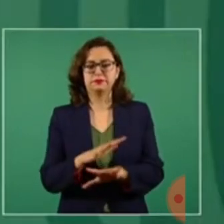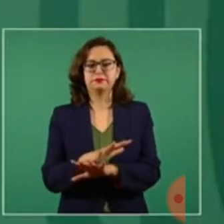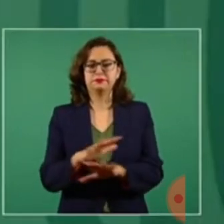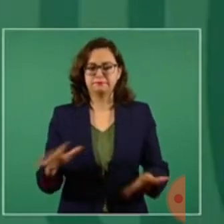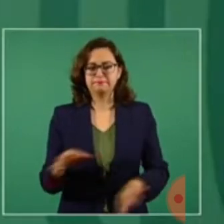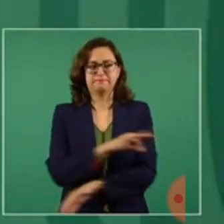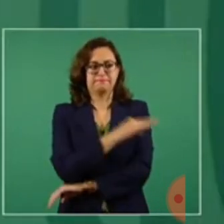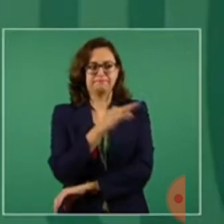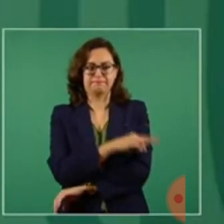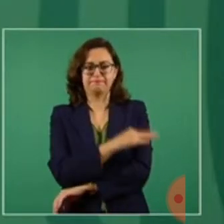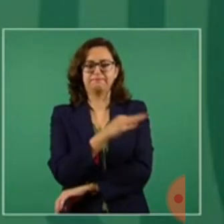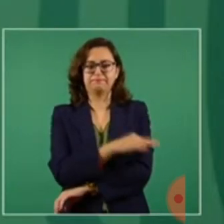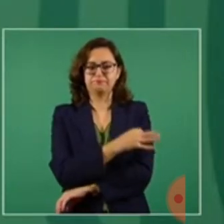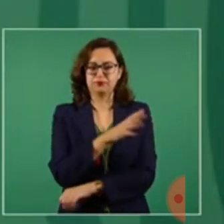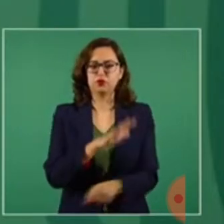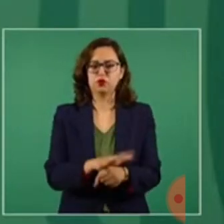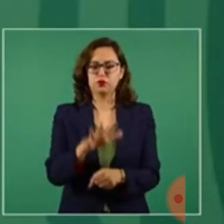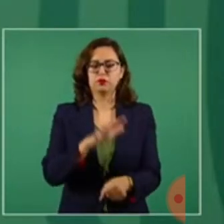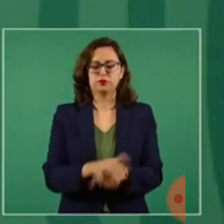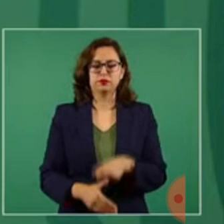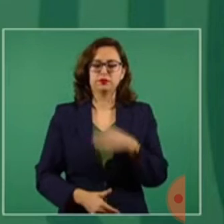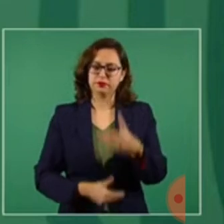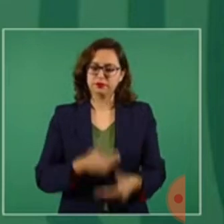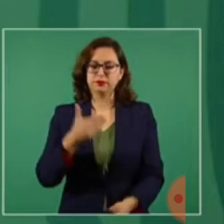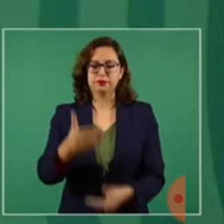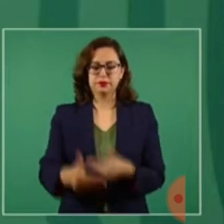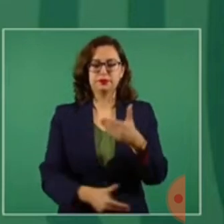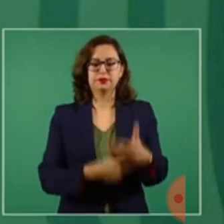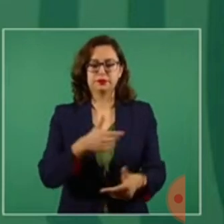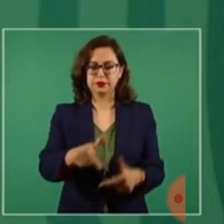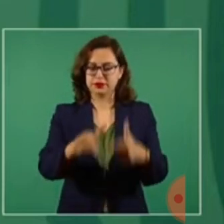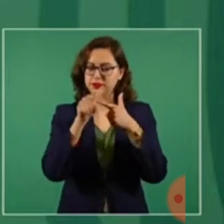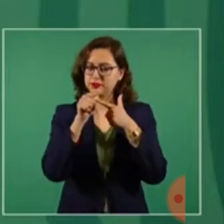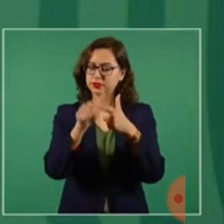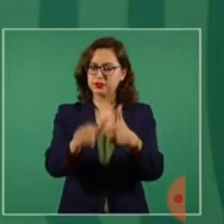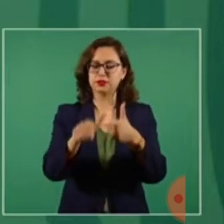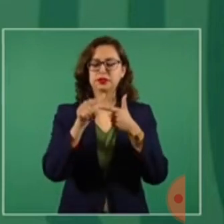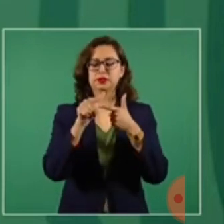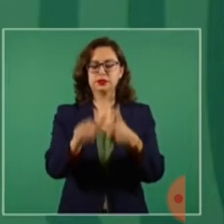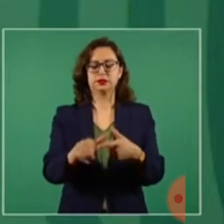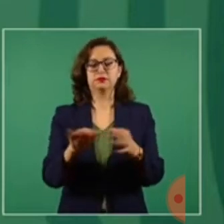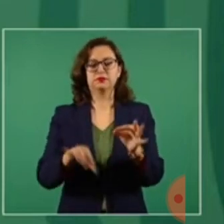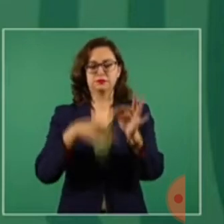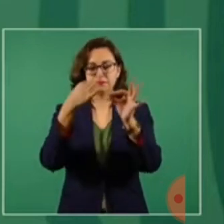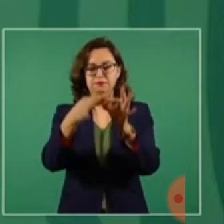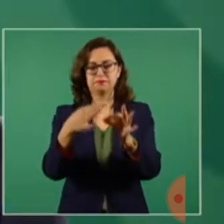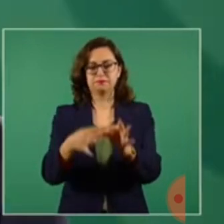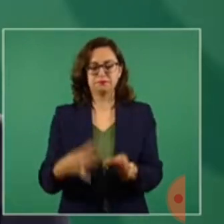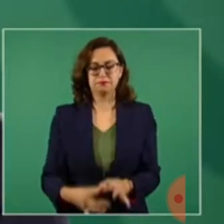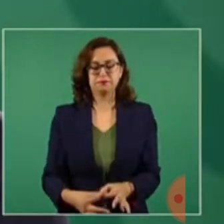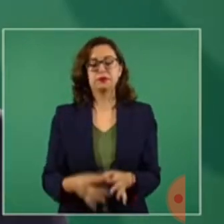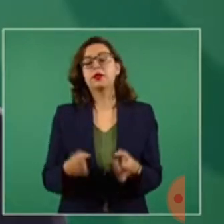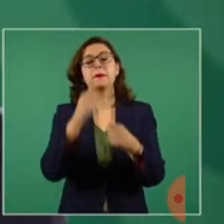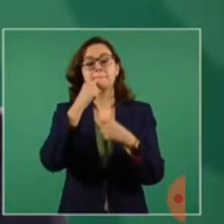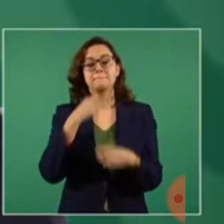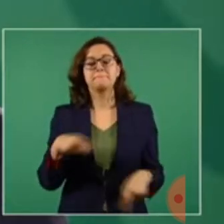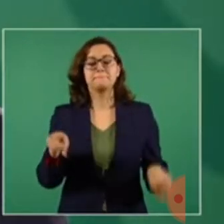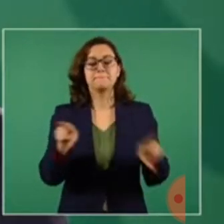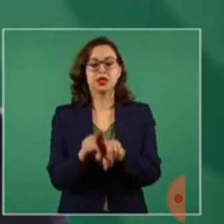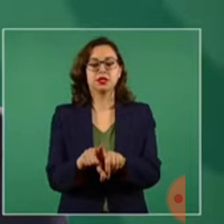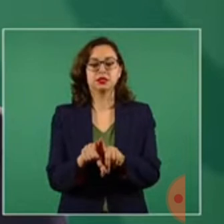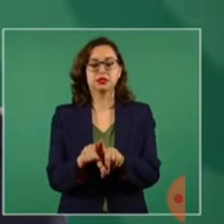vacunas y podamos seguir vacunando y cumplir con el compromiso